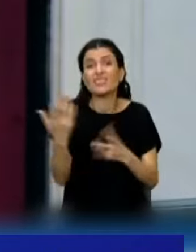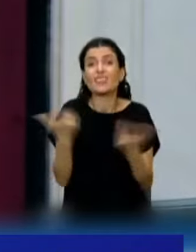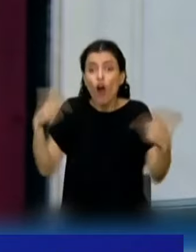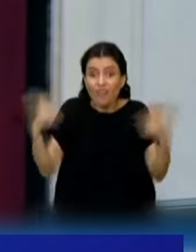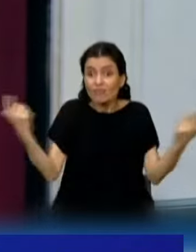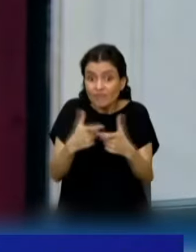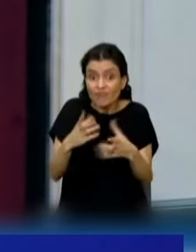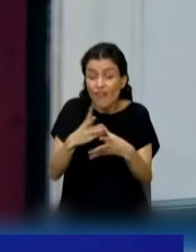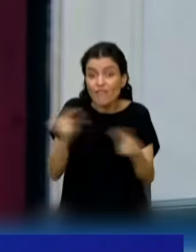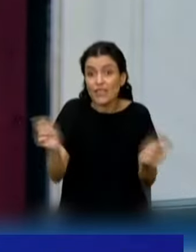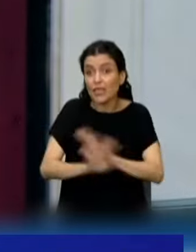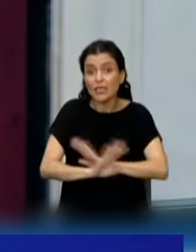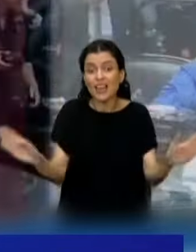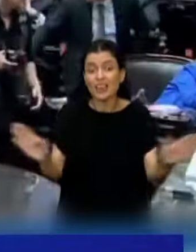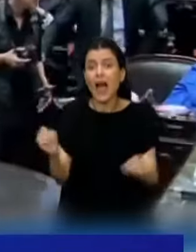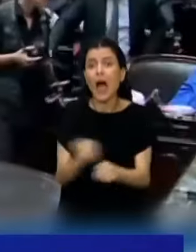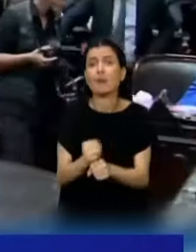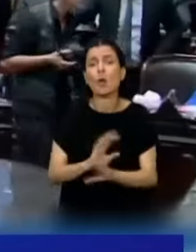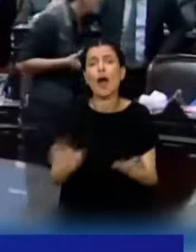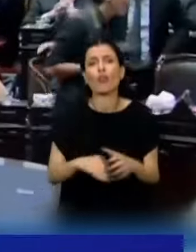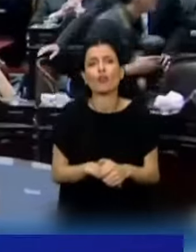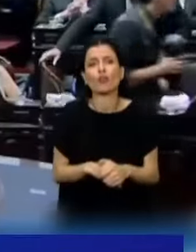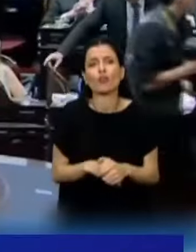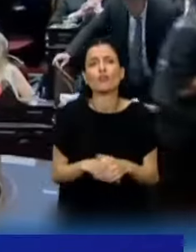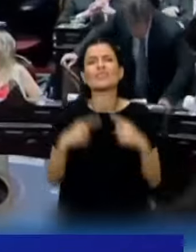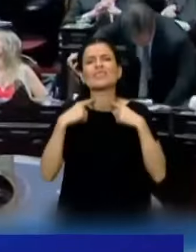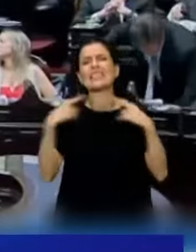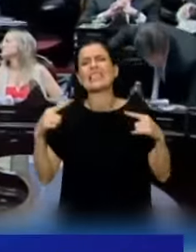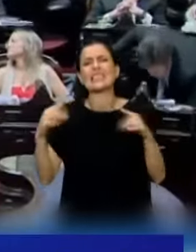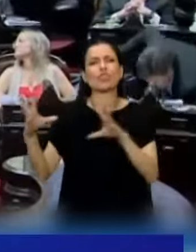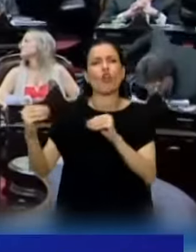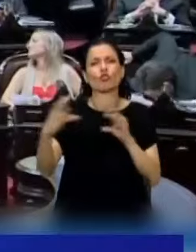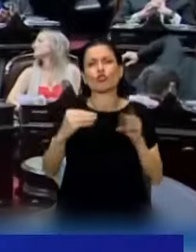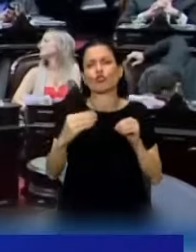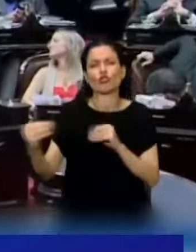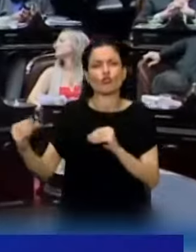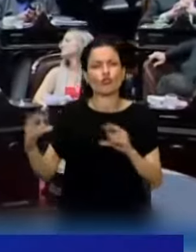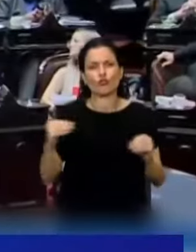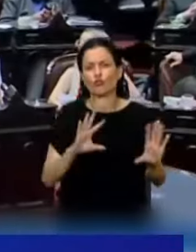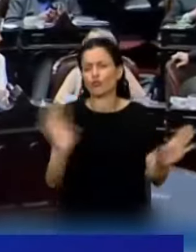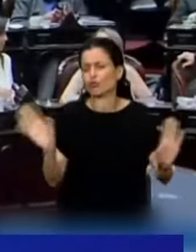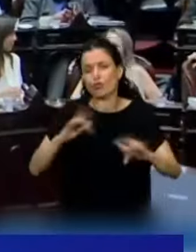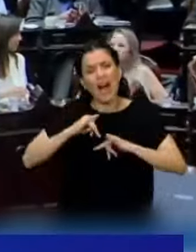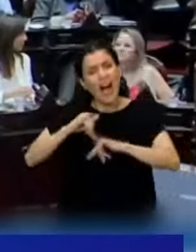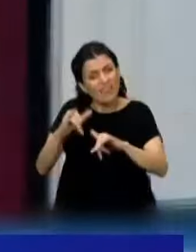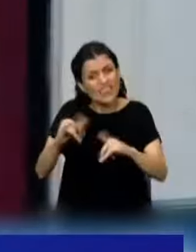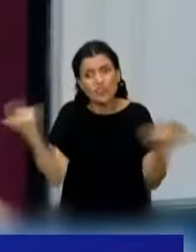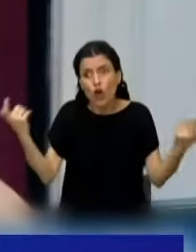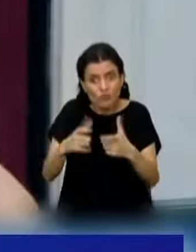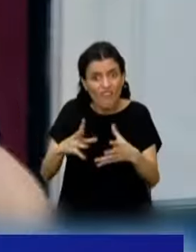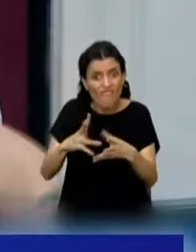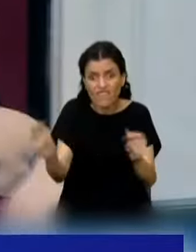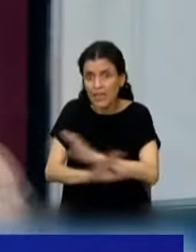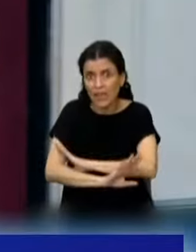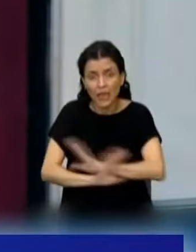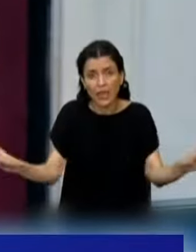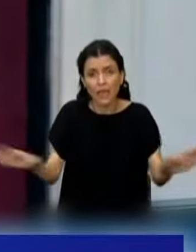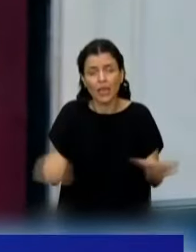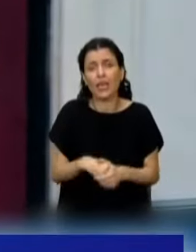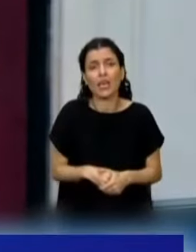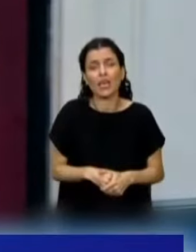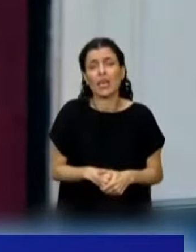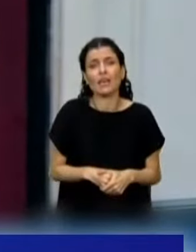del oficialismo, mientras se daban cuenta que sobre tablas no estaban contando con el apoyo necesario, ¿sí? Y